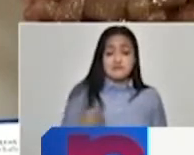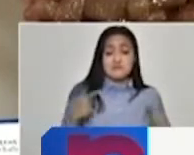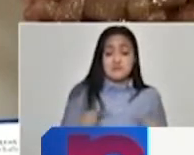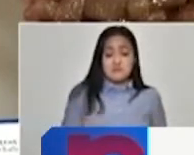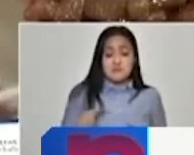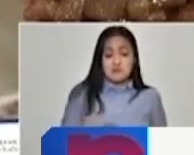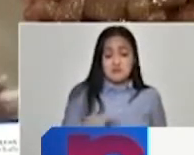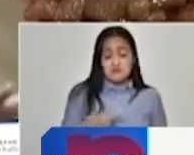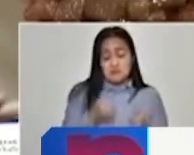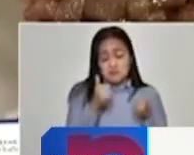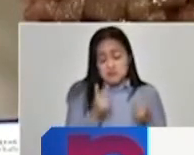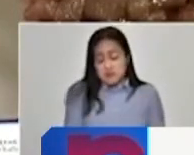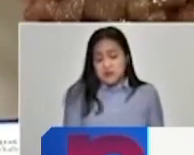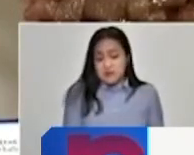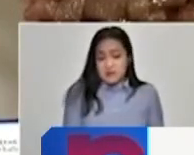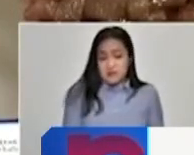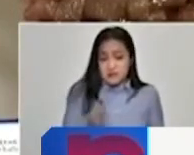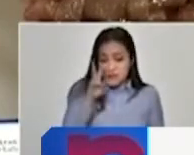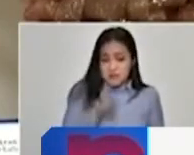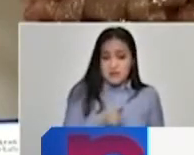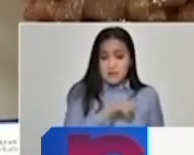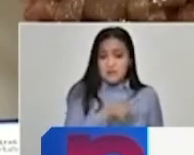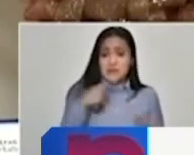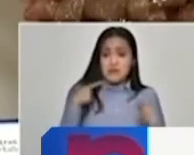es pesada, siempre es pesada.